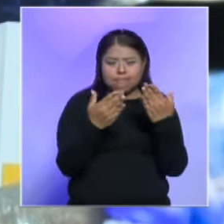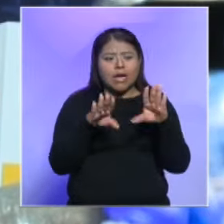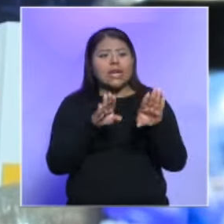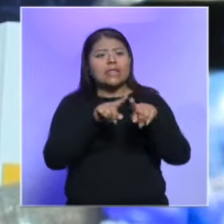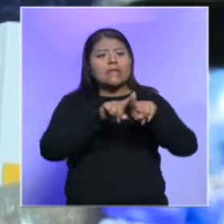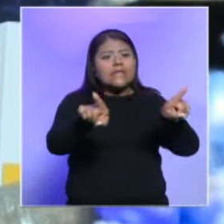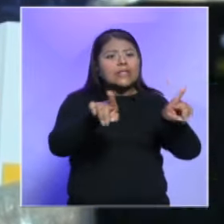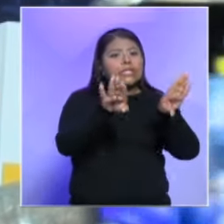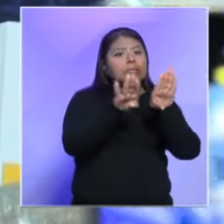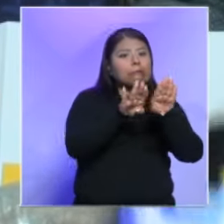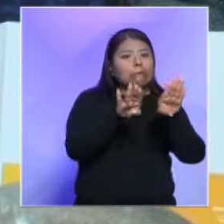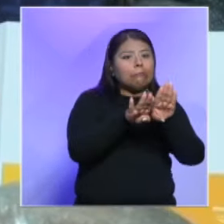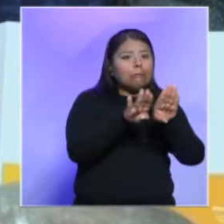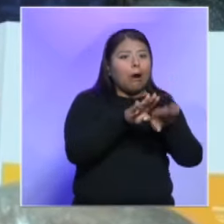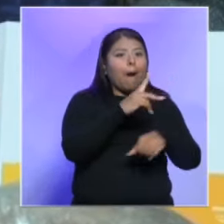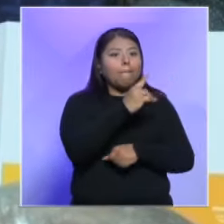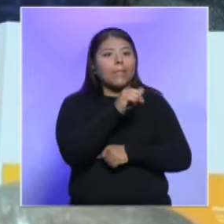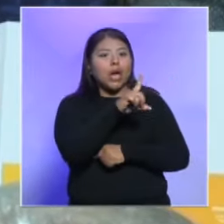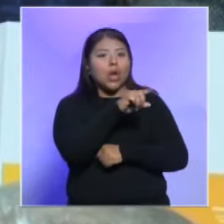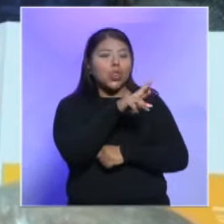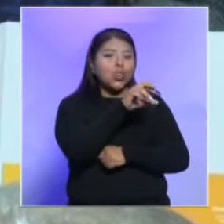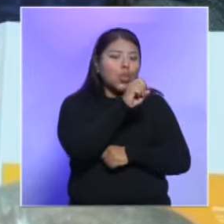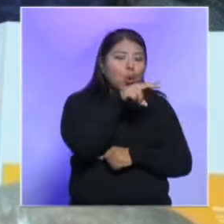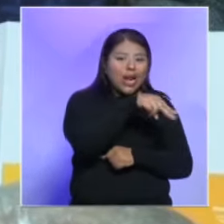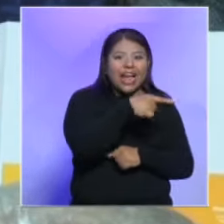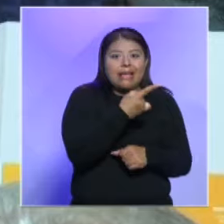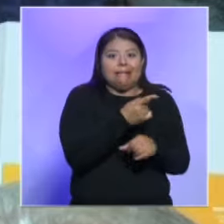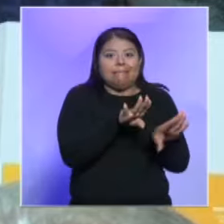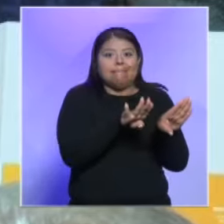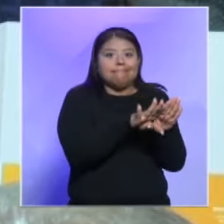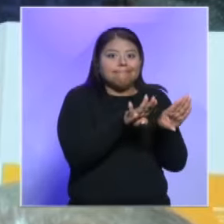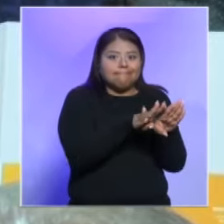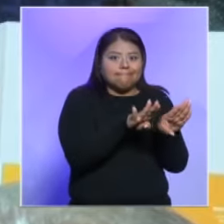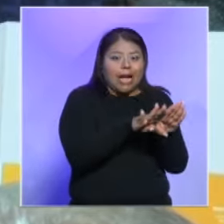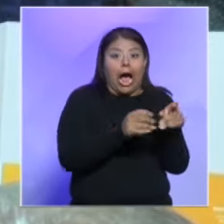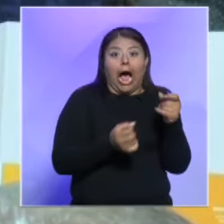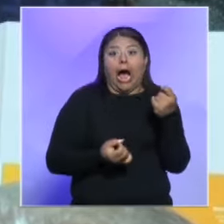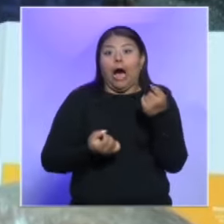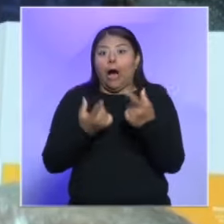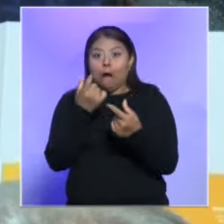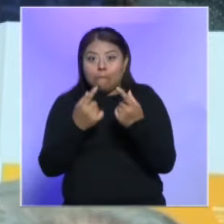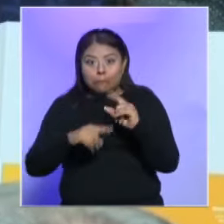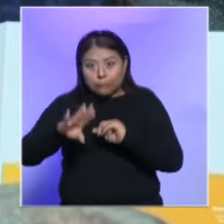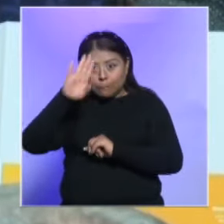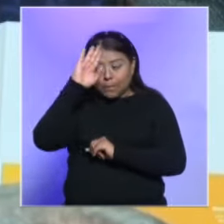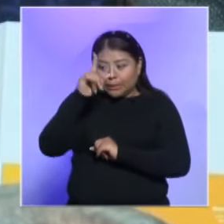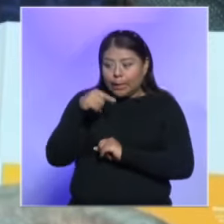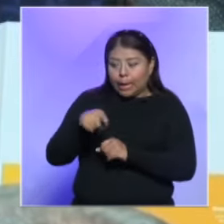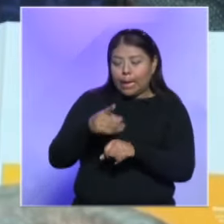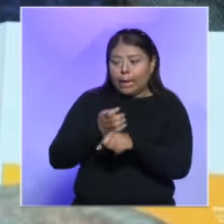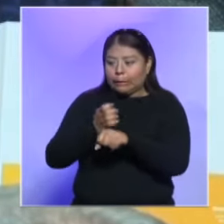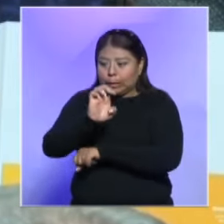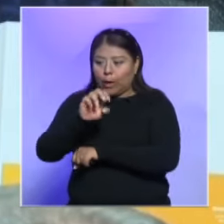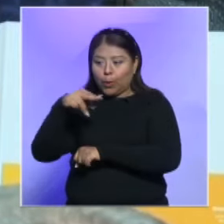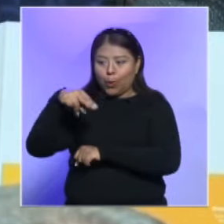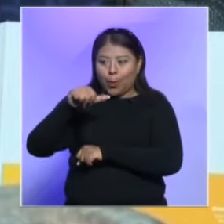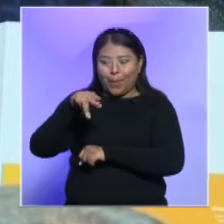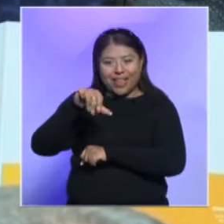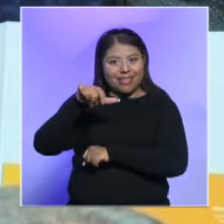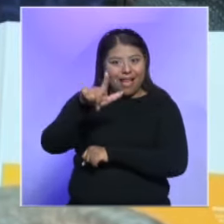listado, que es más acotado y que depende, como sabemos, de quiénes tenemos o no la credencial de elector y fuimos a recogerla. Segundo,